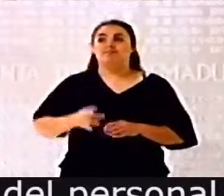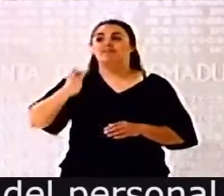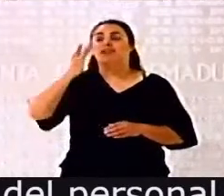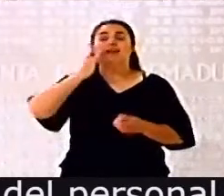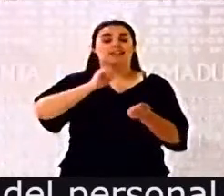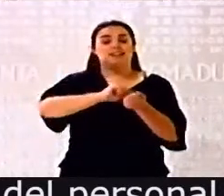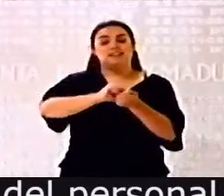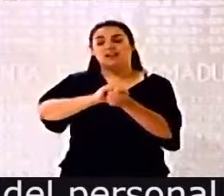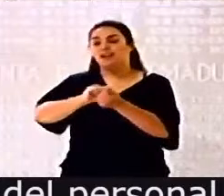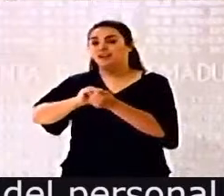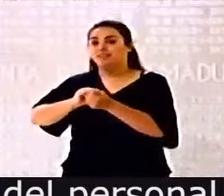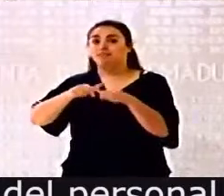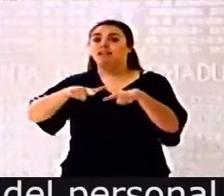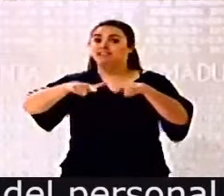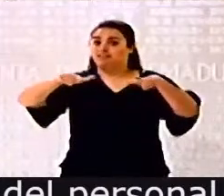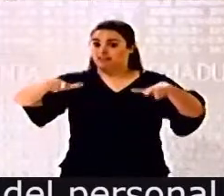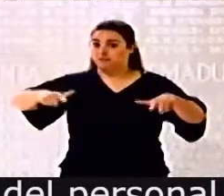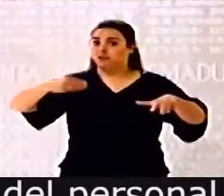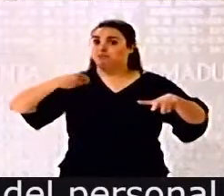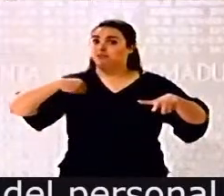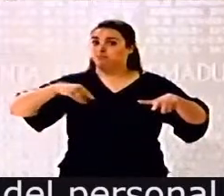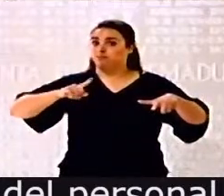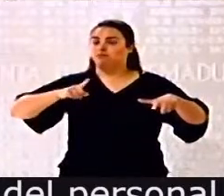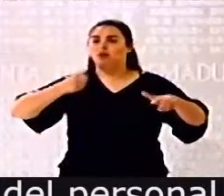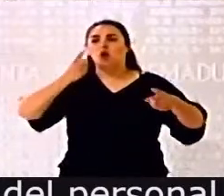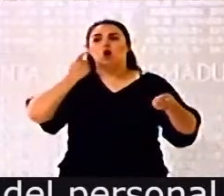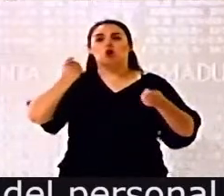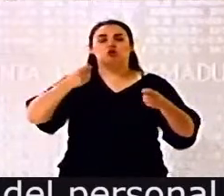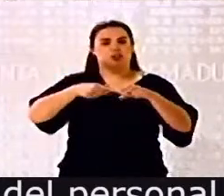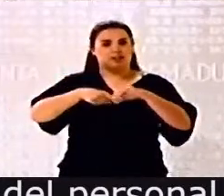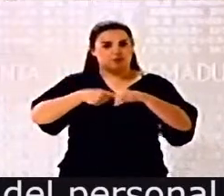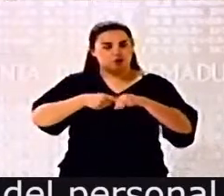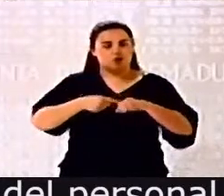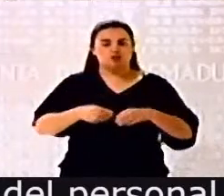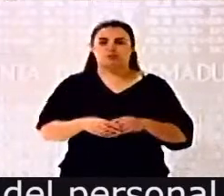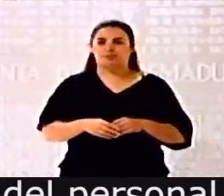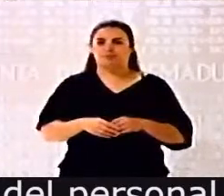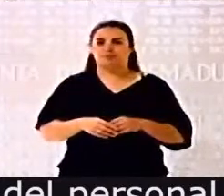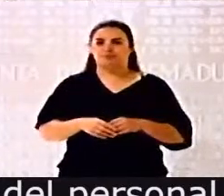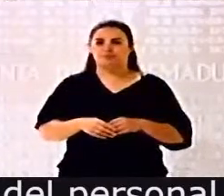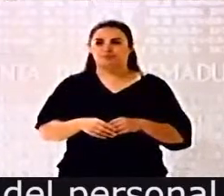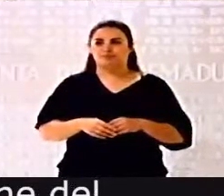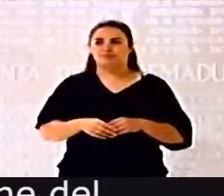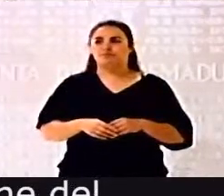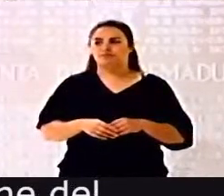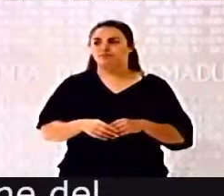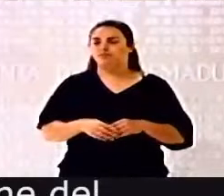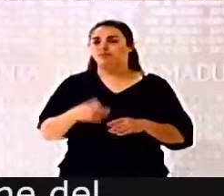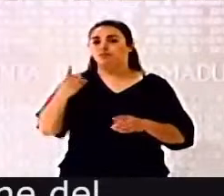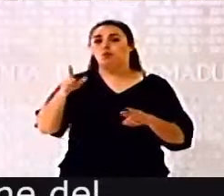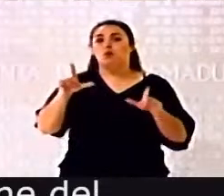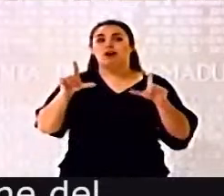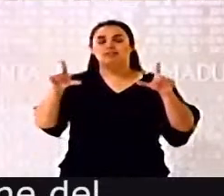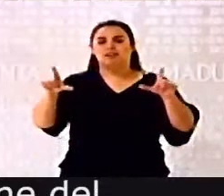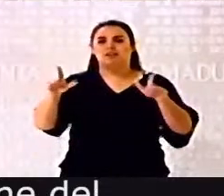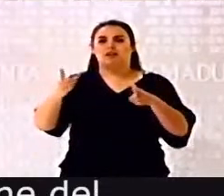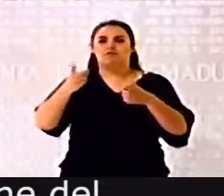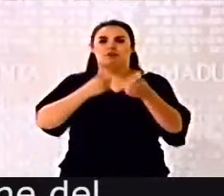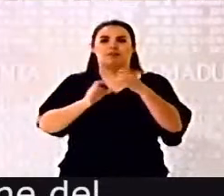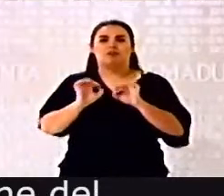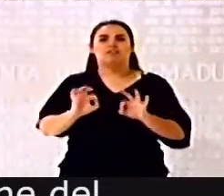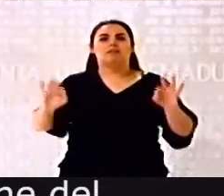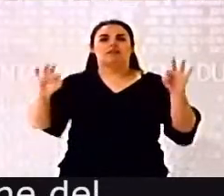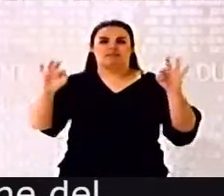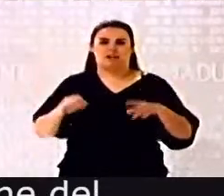higiene del propio establecimiento, control de aforos y una cartelería y una información